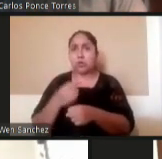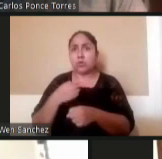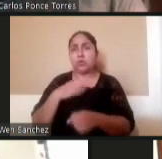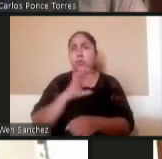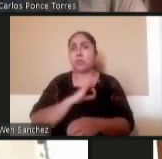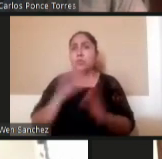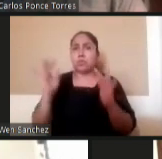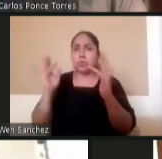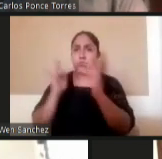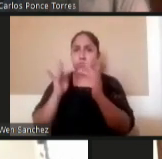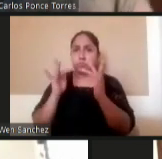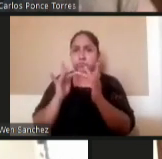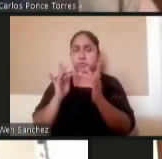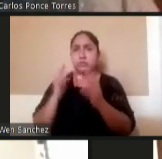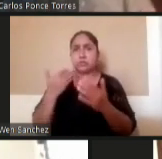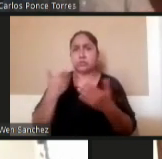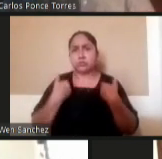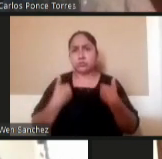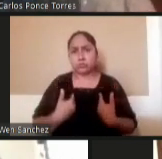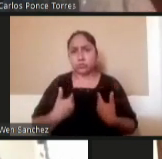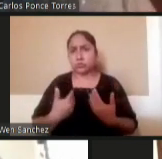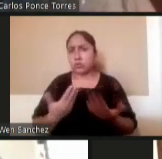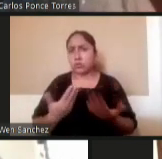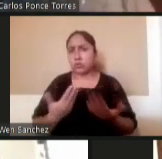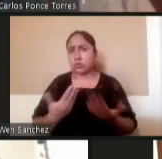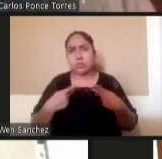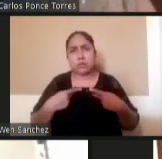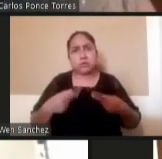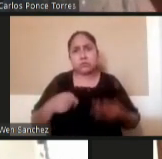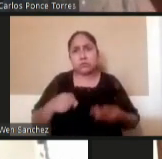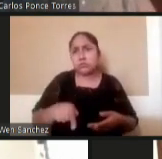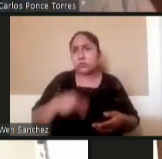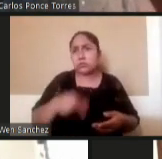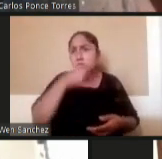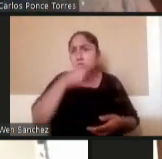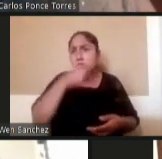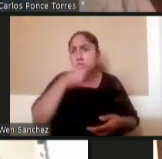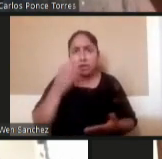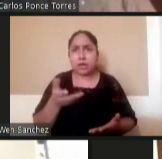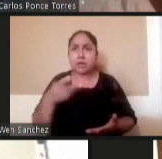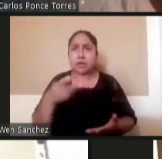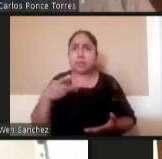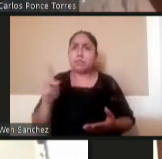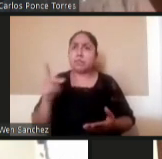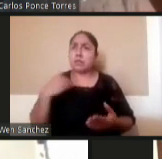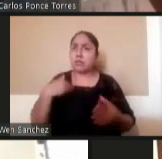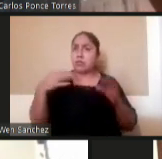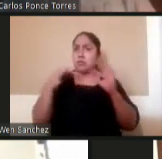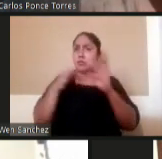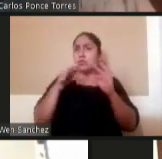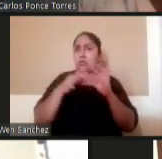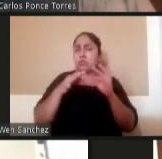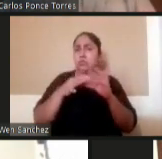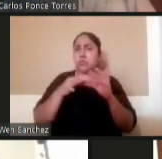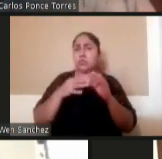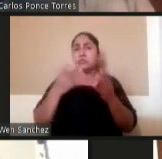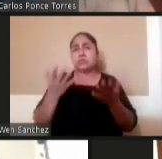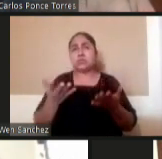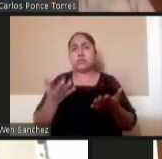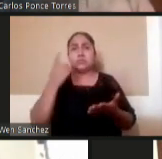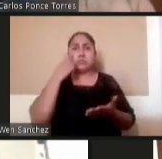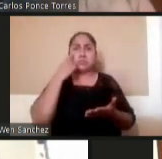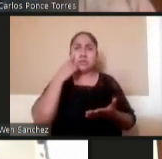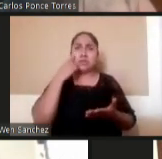ciudadana, quiero externar, ¿verdad?, que respecto a los servicios de recolección de basura, pues escuchando todas